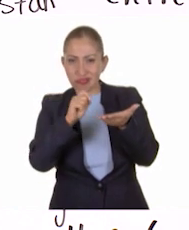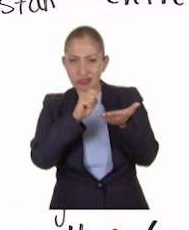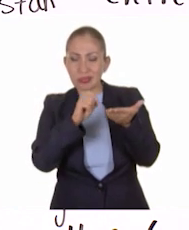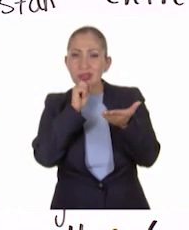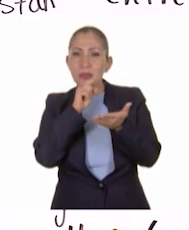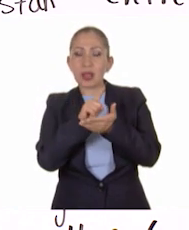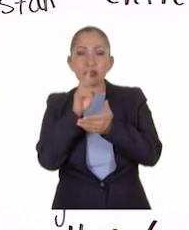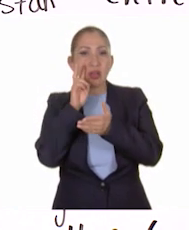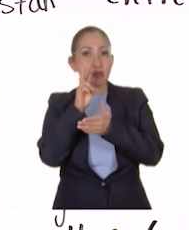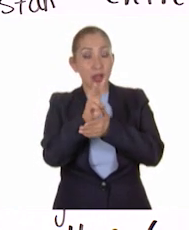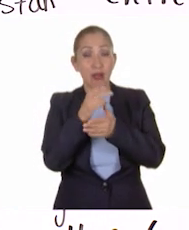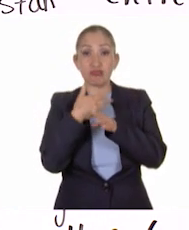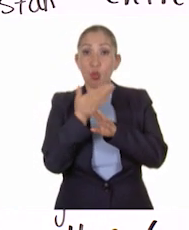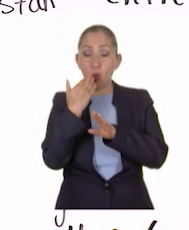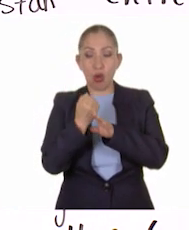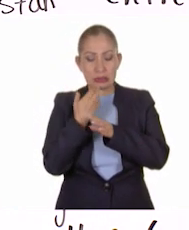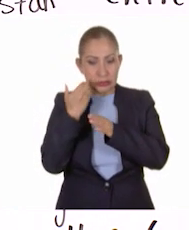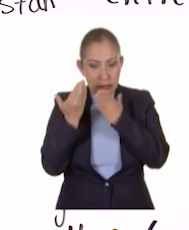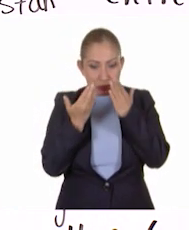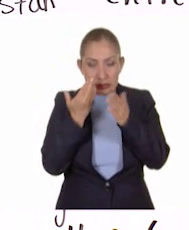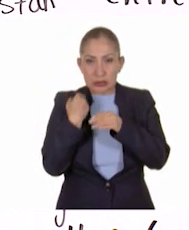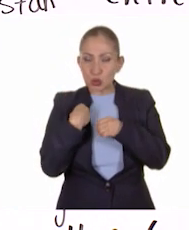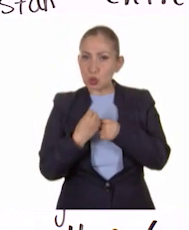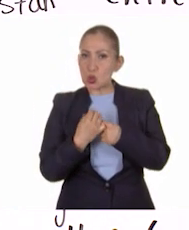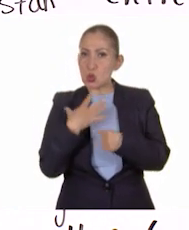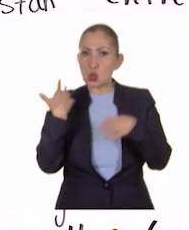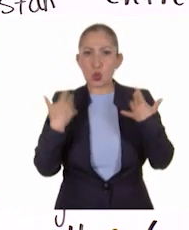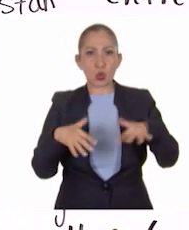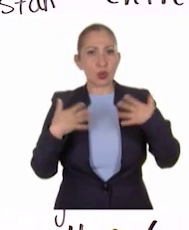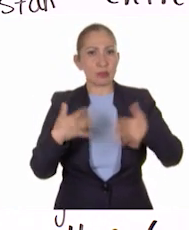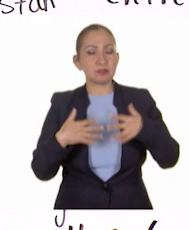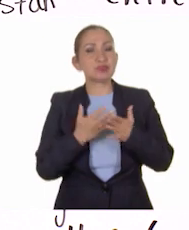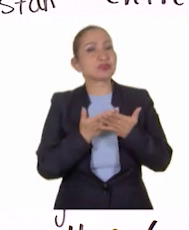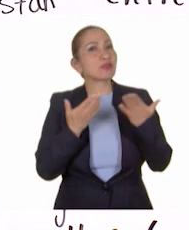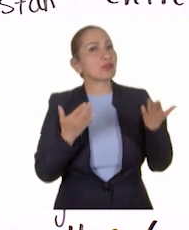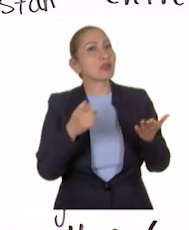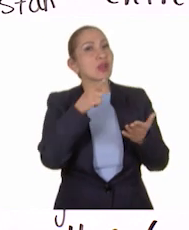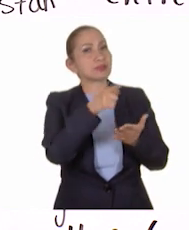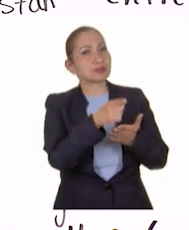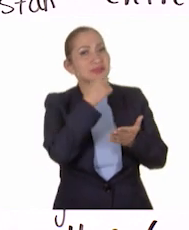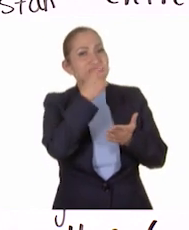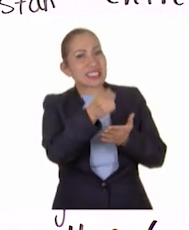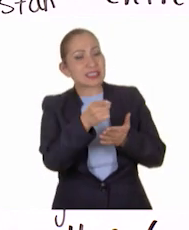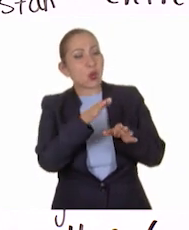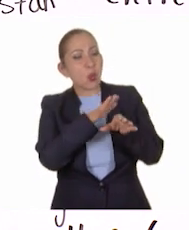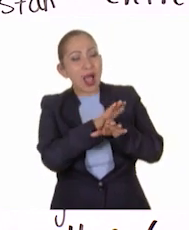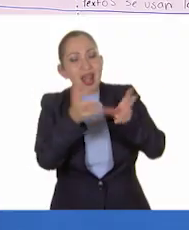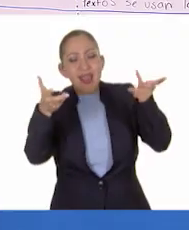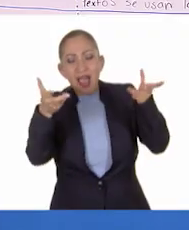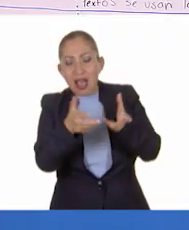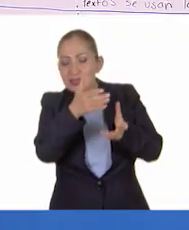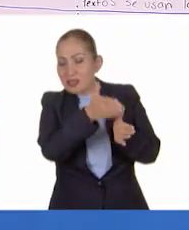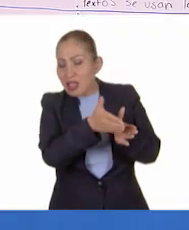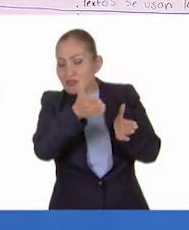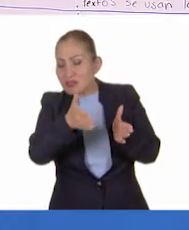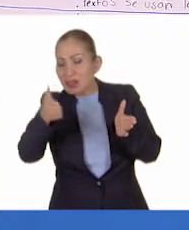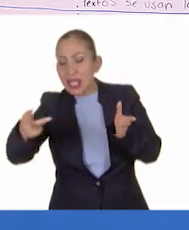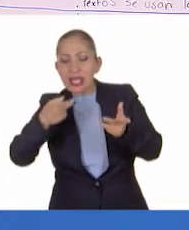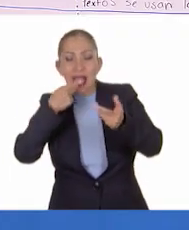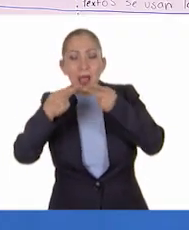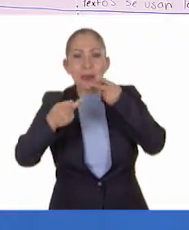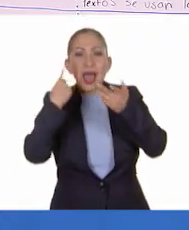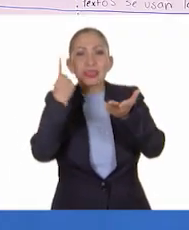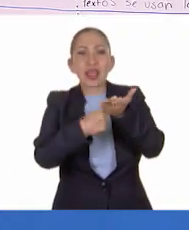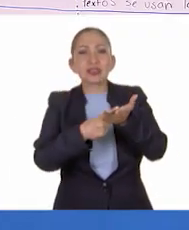todo, María, veo que vienes inspirada. Ahora dime, ¿de qué manera se indican las acciones y los diálogos de